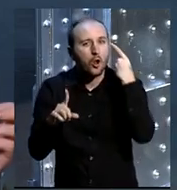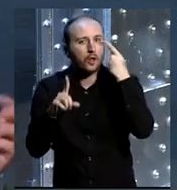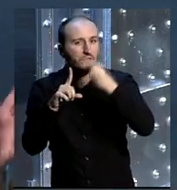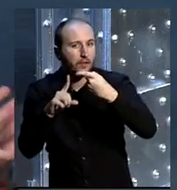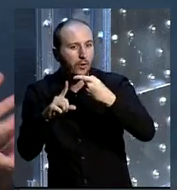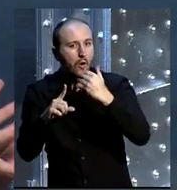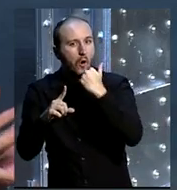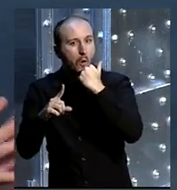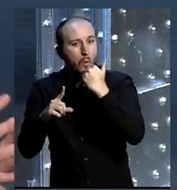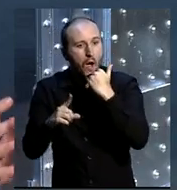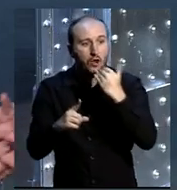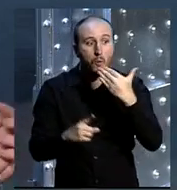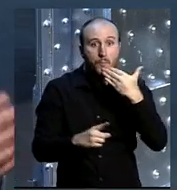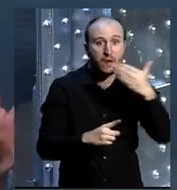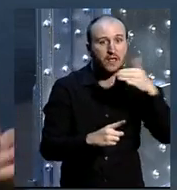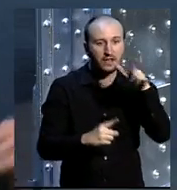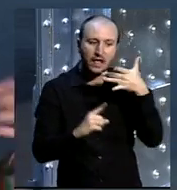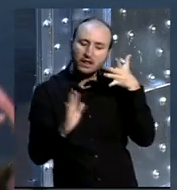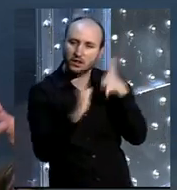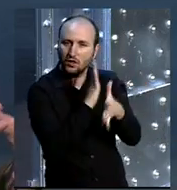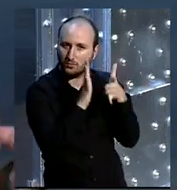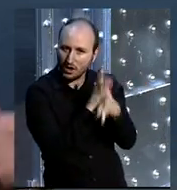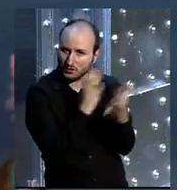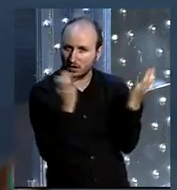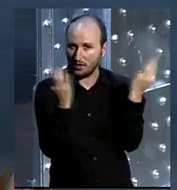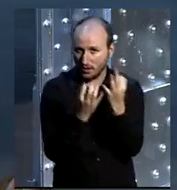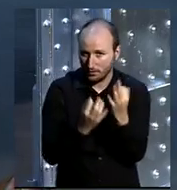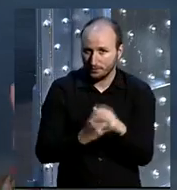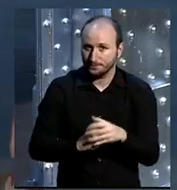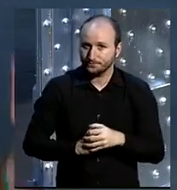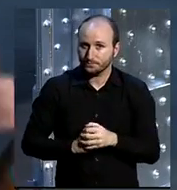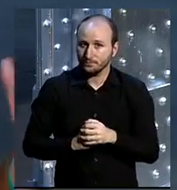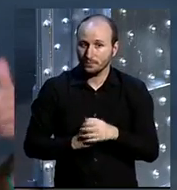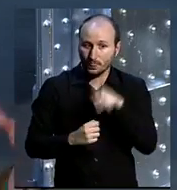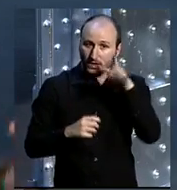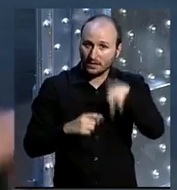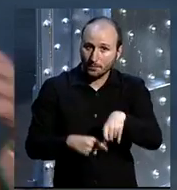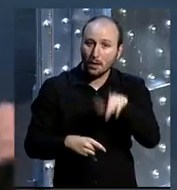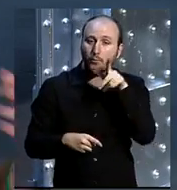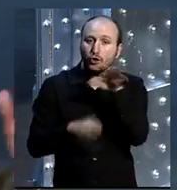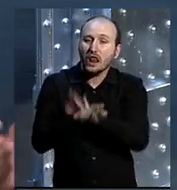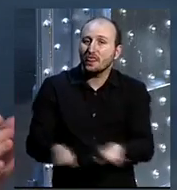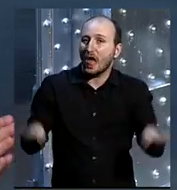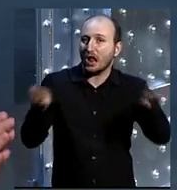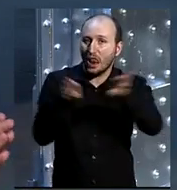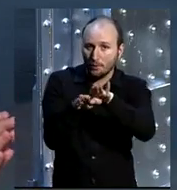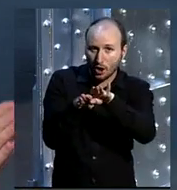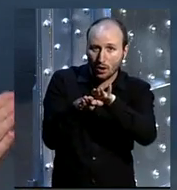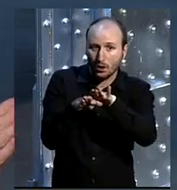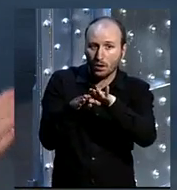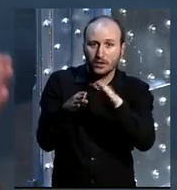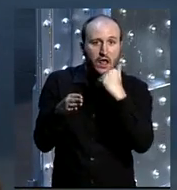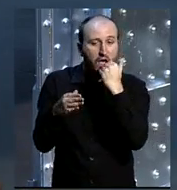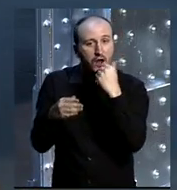aquello a lo que se consiente, ¿no? Y hacerlo explícito, con ese equilibrio en cuanto a que no se haga de manera